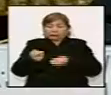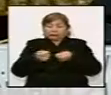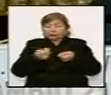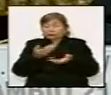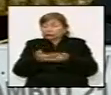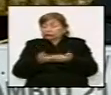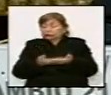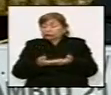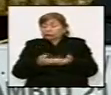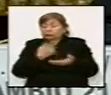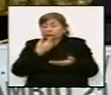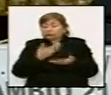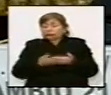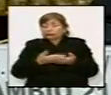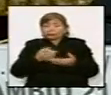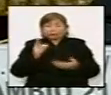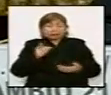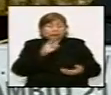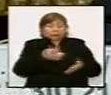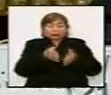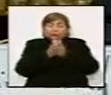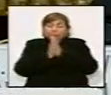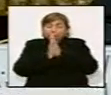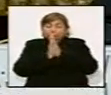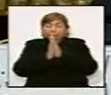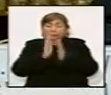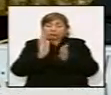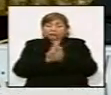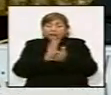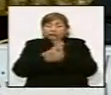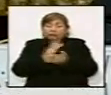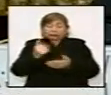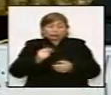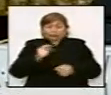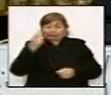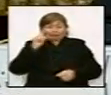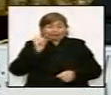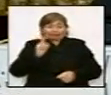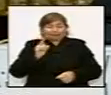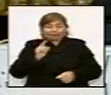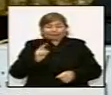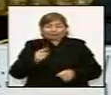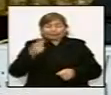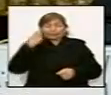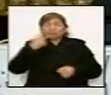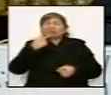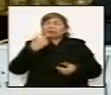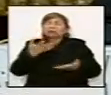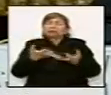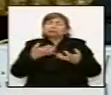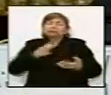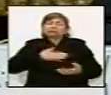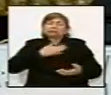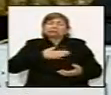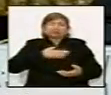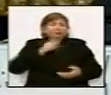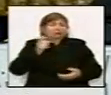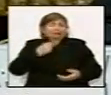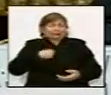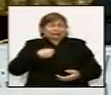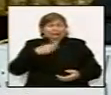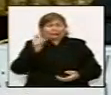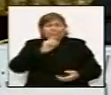condiciones, porque es condiciones que ustedes piden para hacer gestión. No es para poder decir quiero para mí, sino para